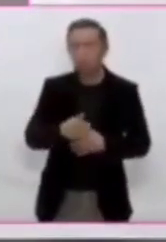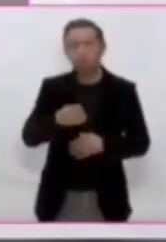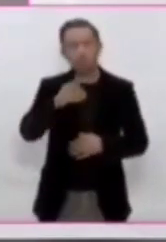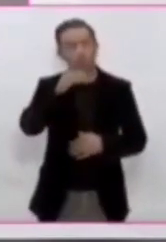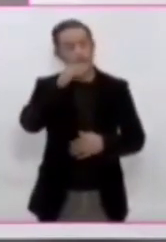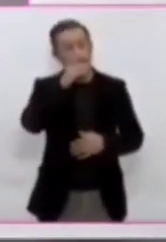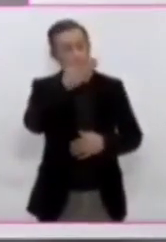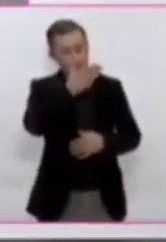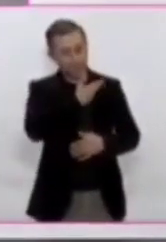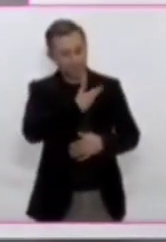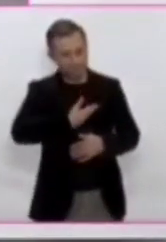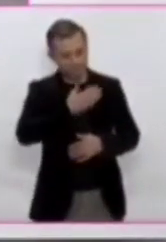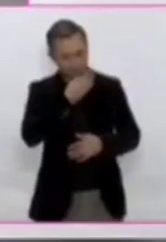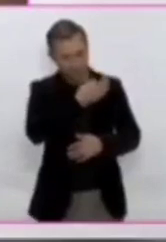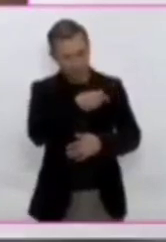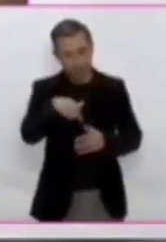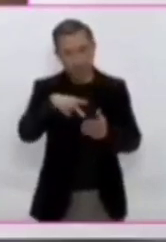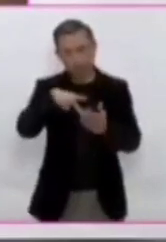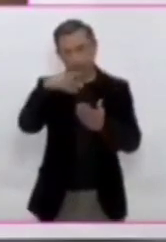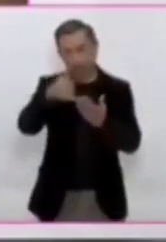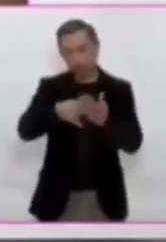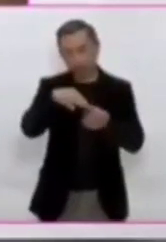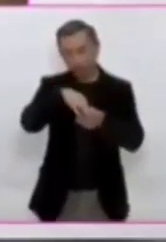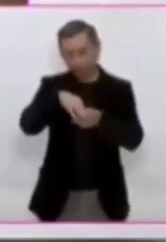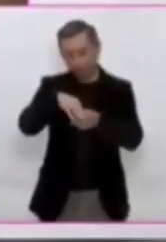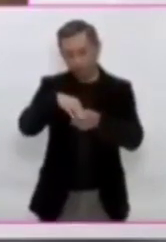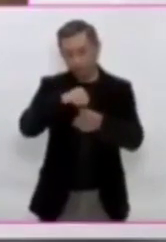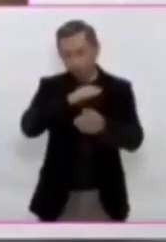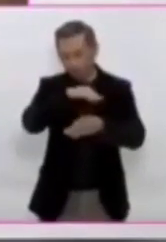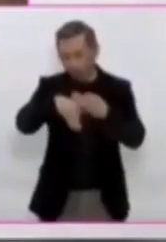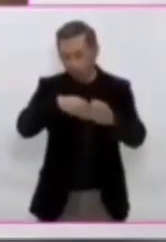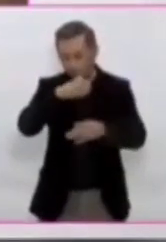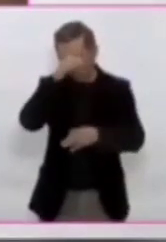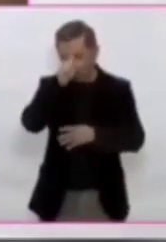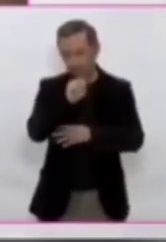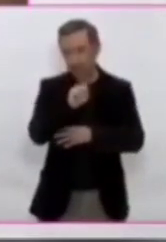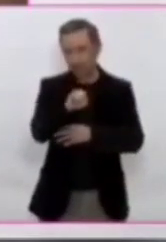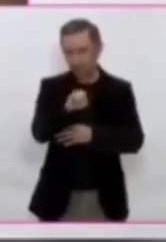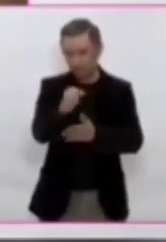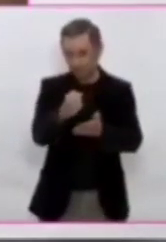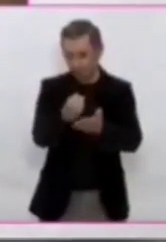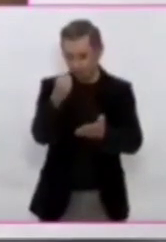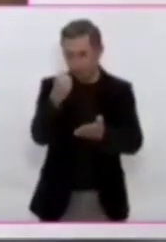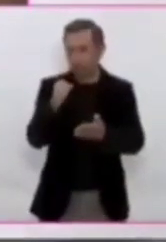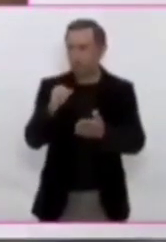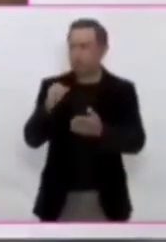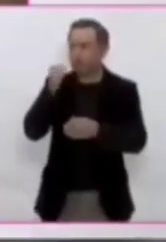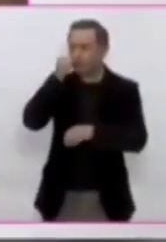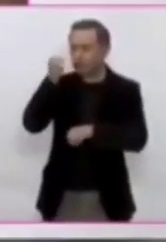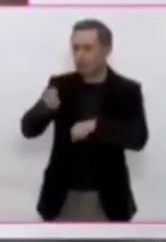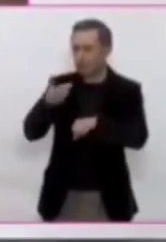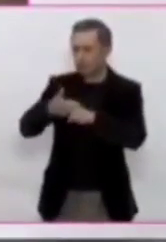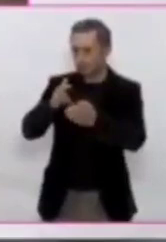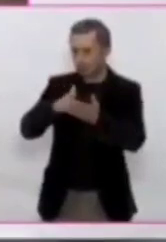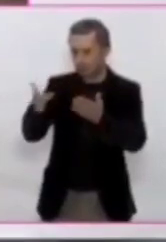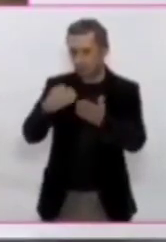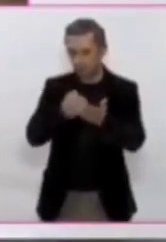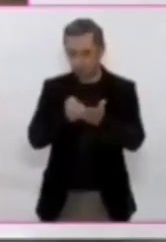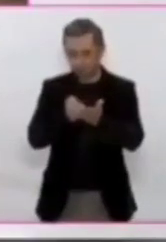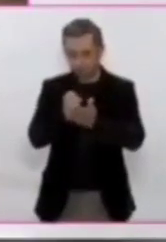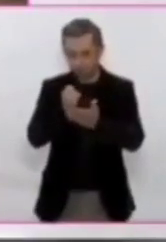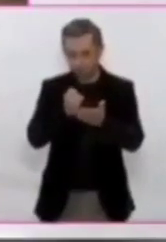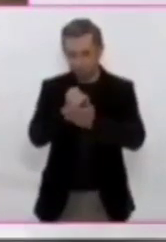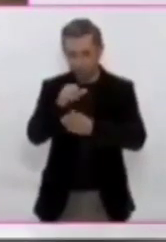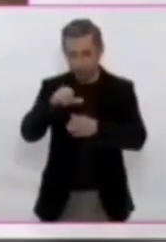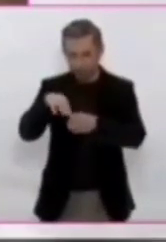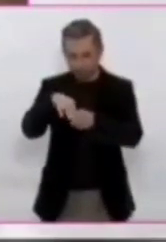el proyecto es aprobado por unanimidad. Gracias, señor secretario. Sírvase proceder a lo conducente para la publicación de la resolución aprobada